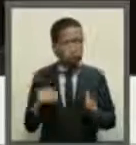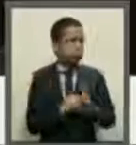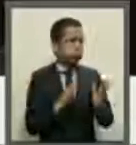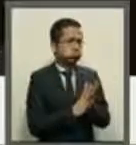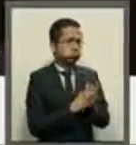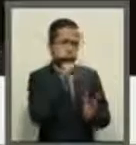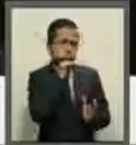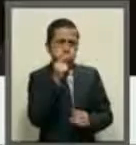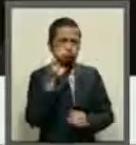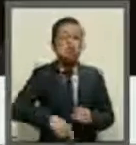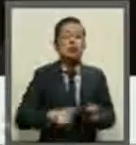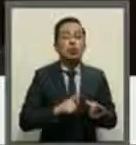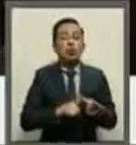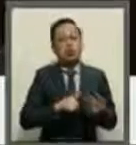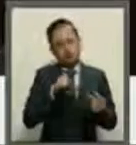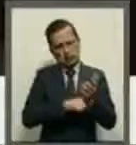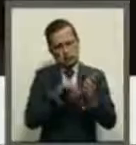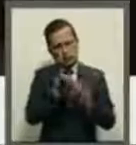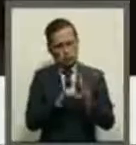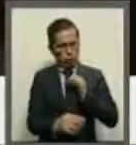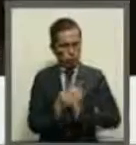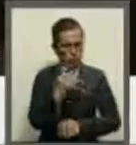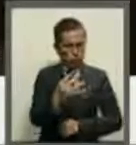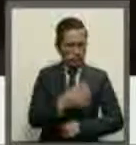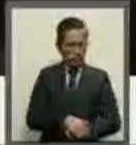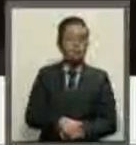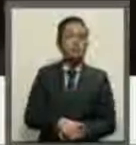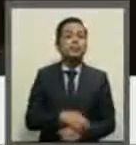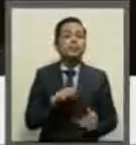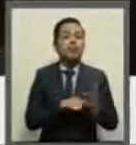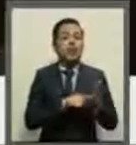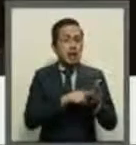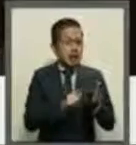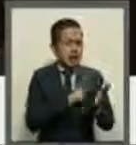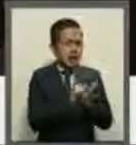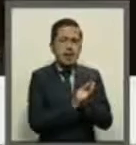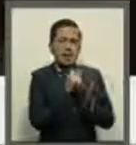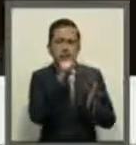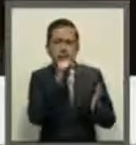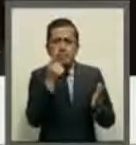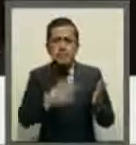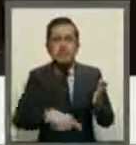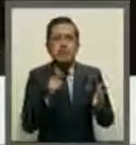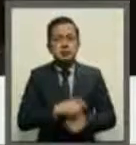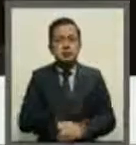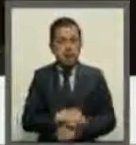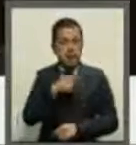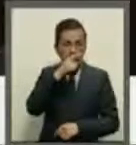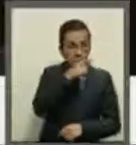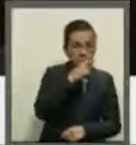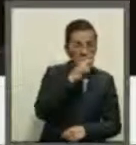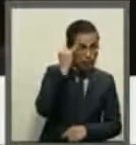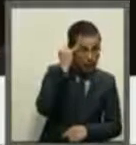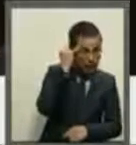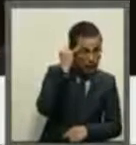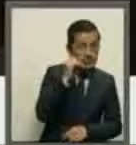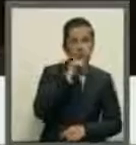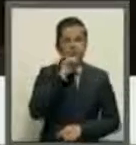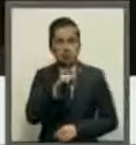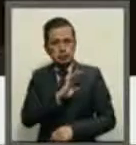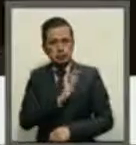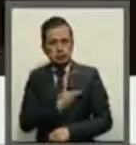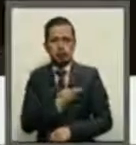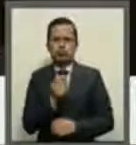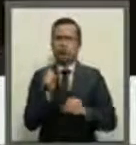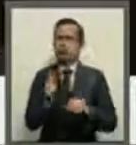las lenguas indígenas que se reconozcan en los términos de la presente ley y el español son lenguas nacionales por su